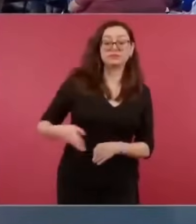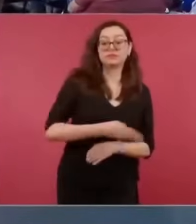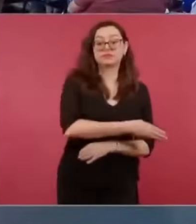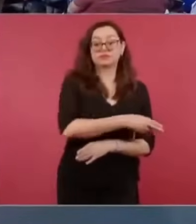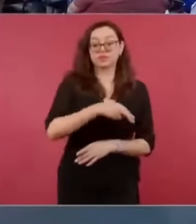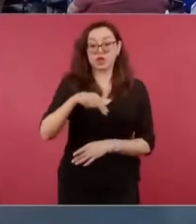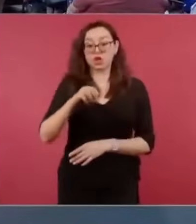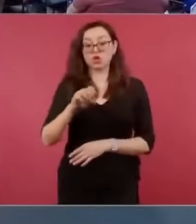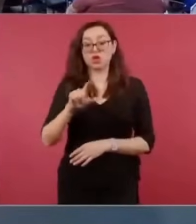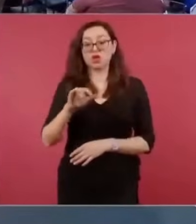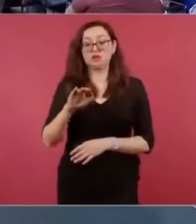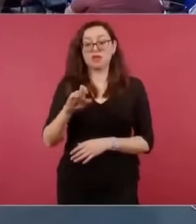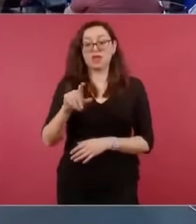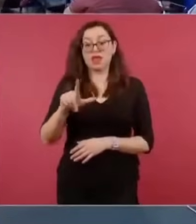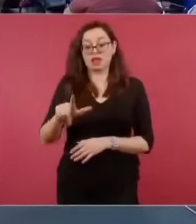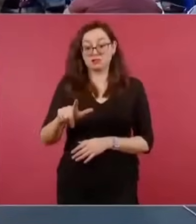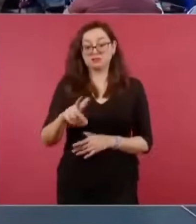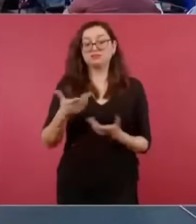neoliberales corruptos